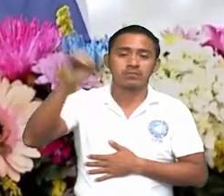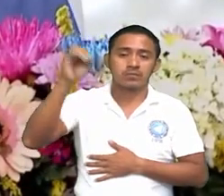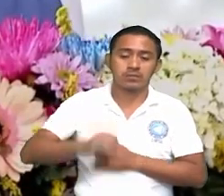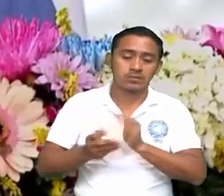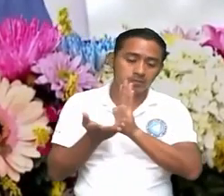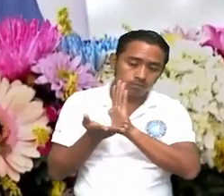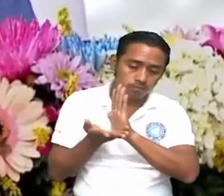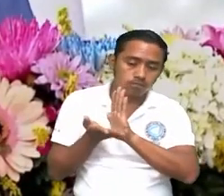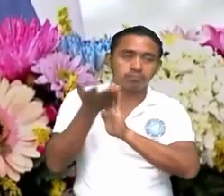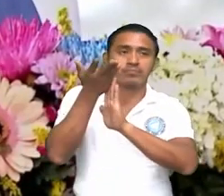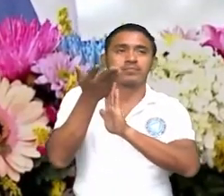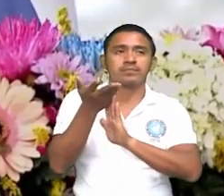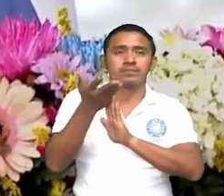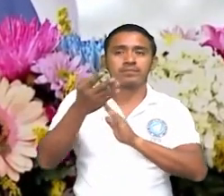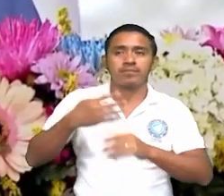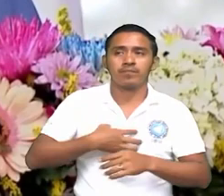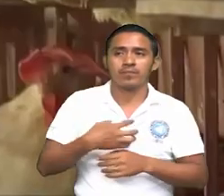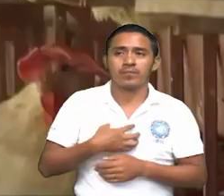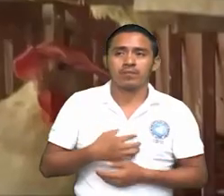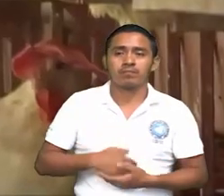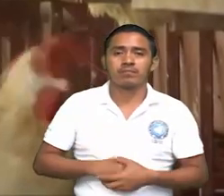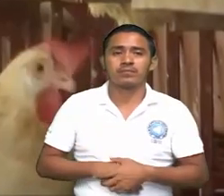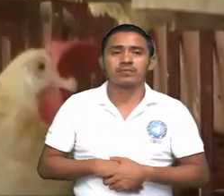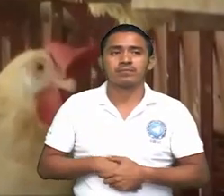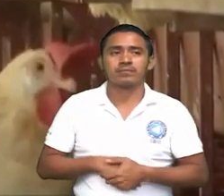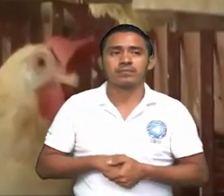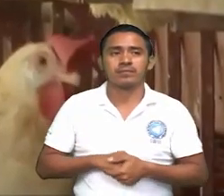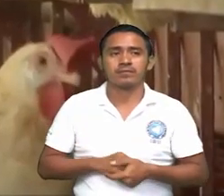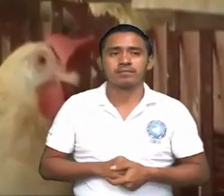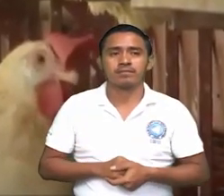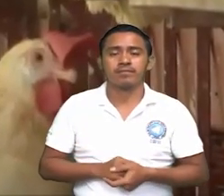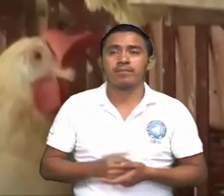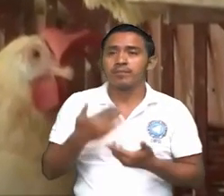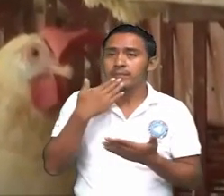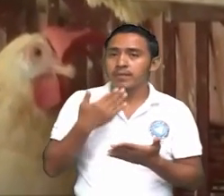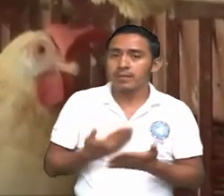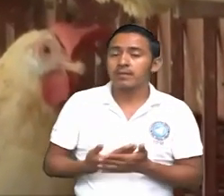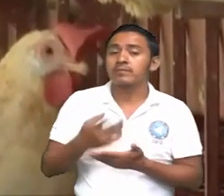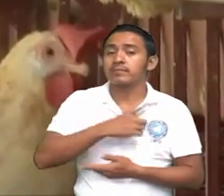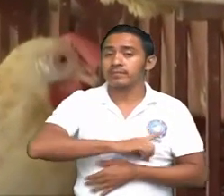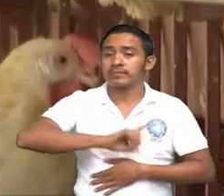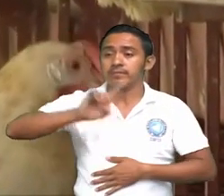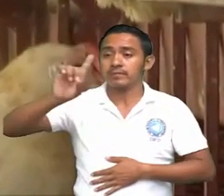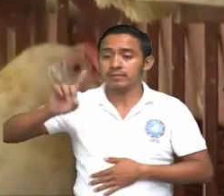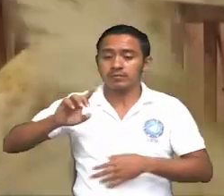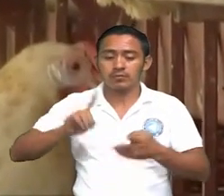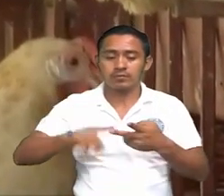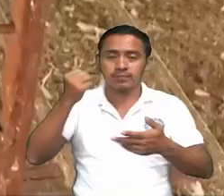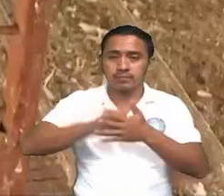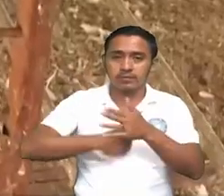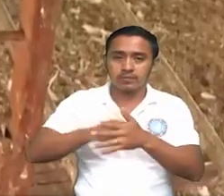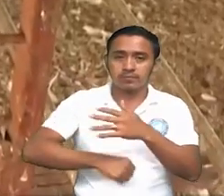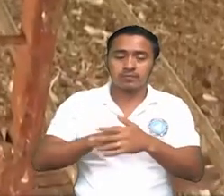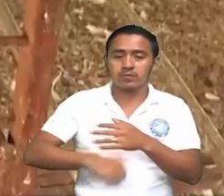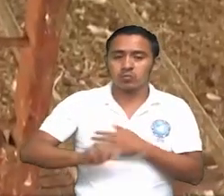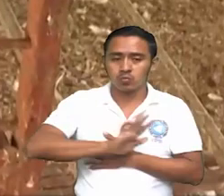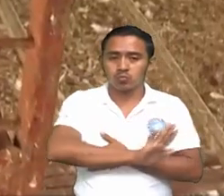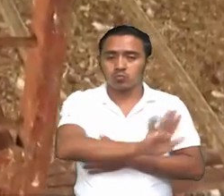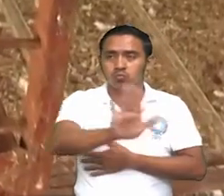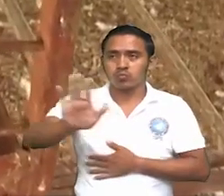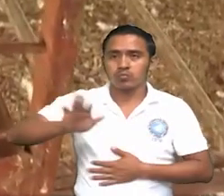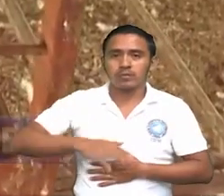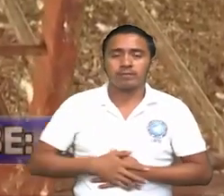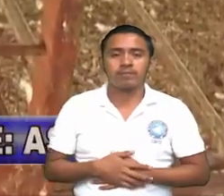sido el crecimiento de la producción de carne en Nicaragua. Gracias a Dios, al esfuerzo de todos ustedes en el